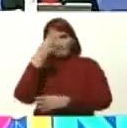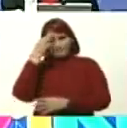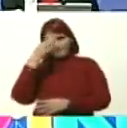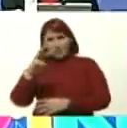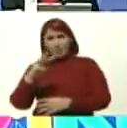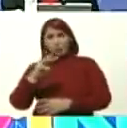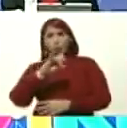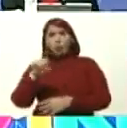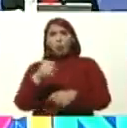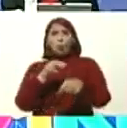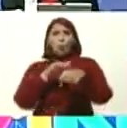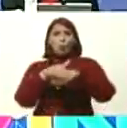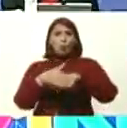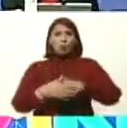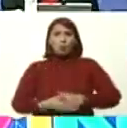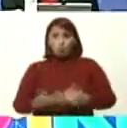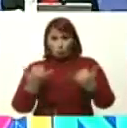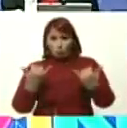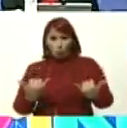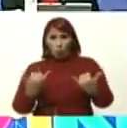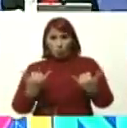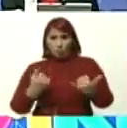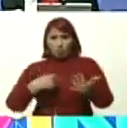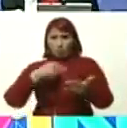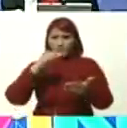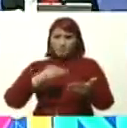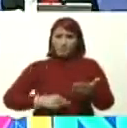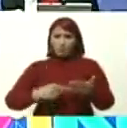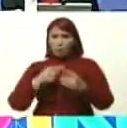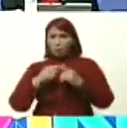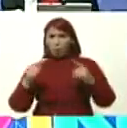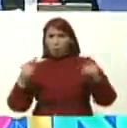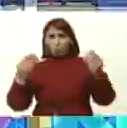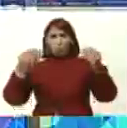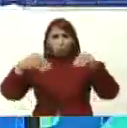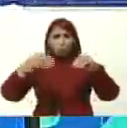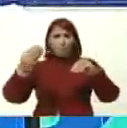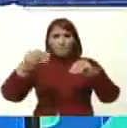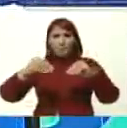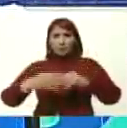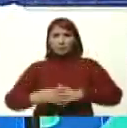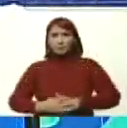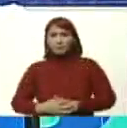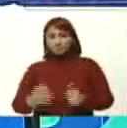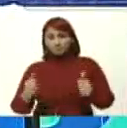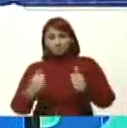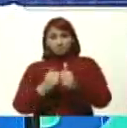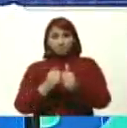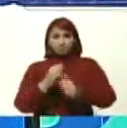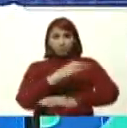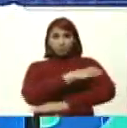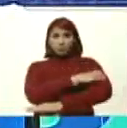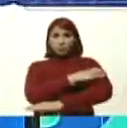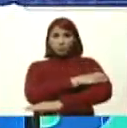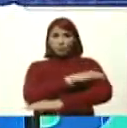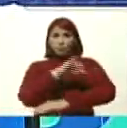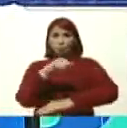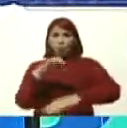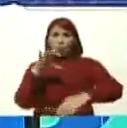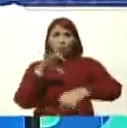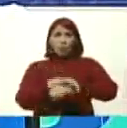Rodríguez. Acaban de firmar otro acuerdo más con la oposición